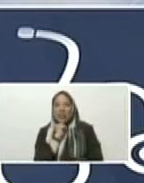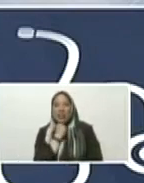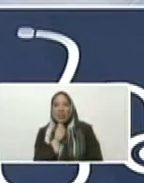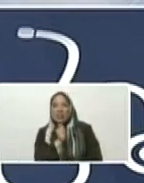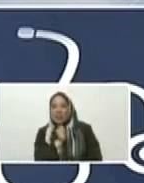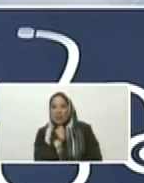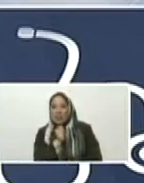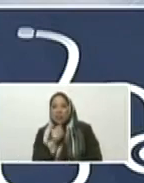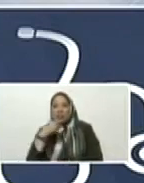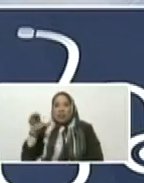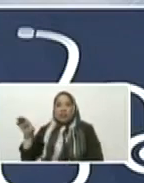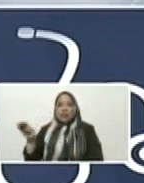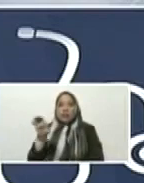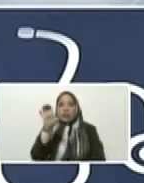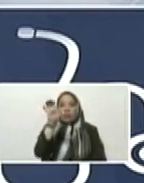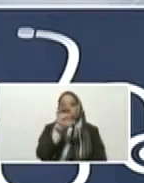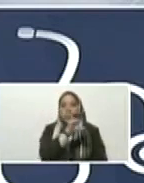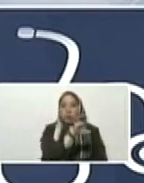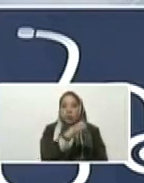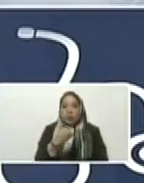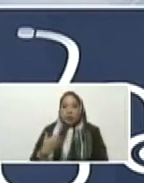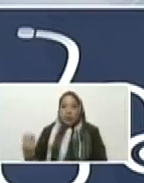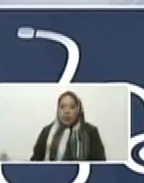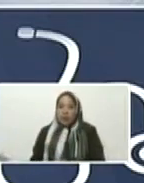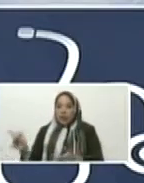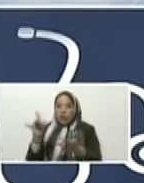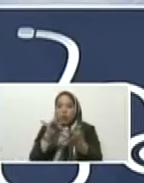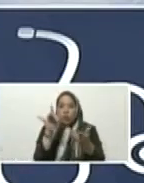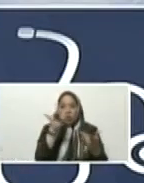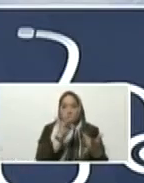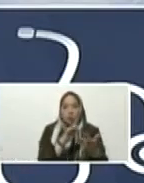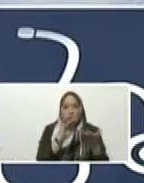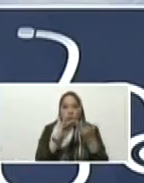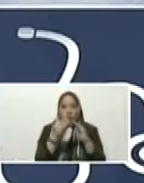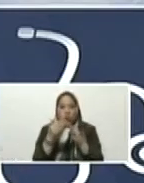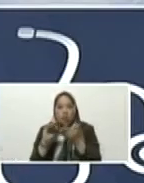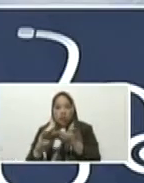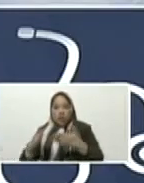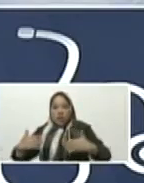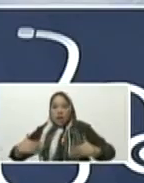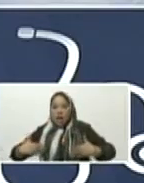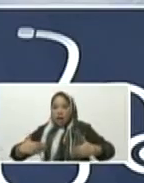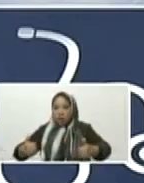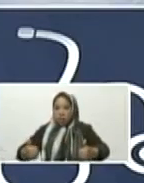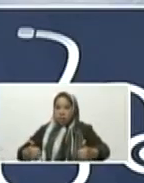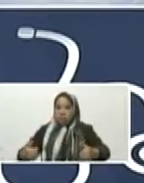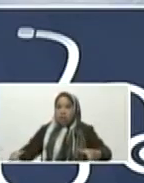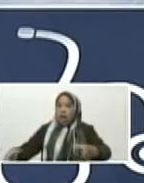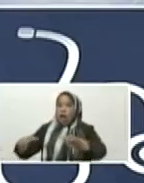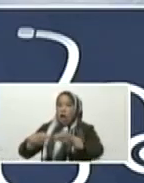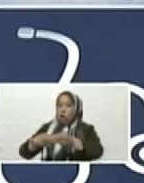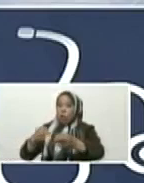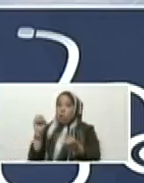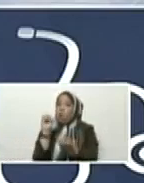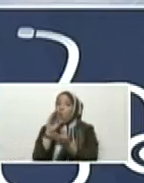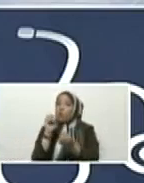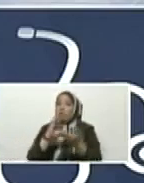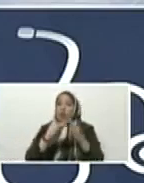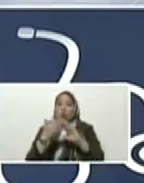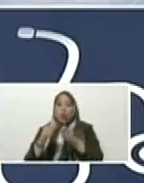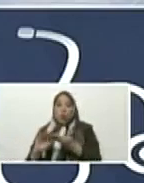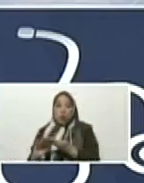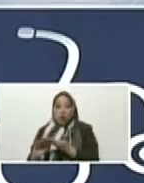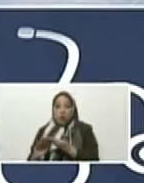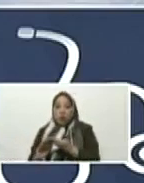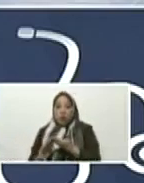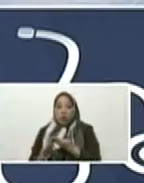externo, que se articule a los comités de salud, a los consejos comunales, punto y